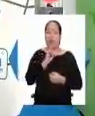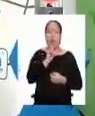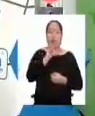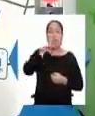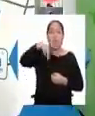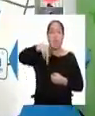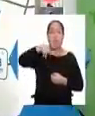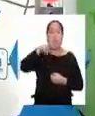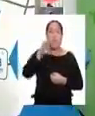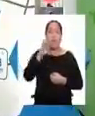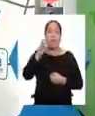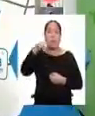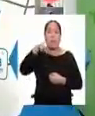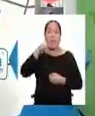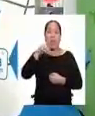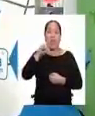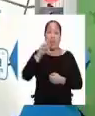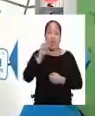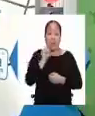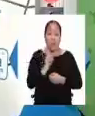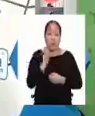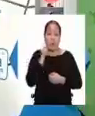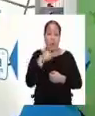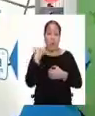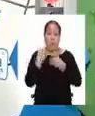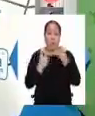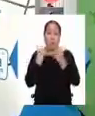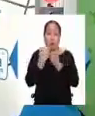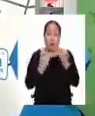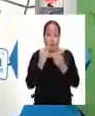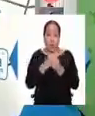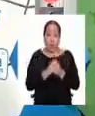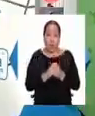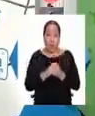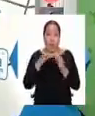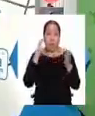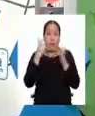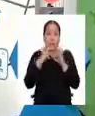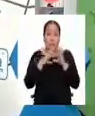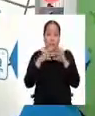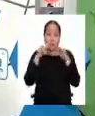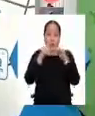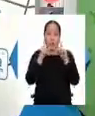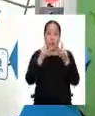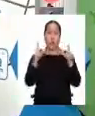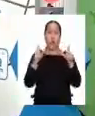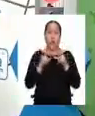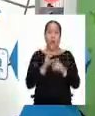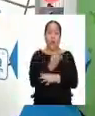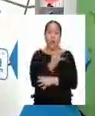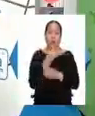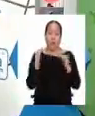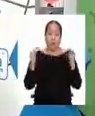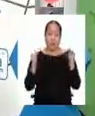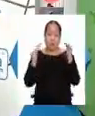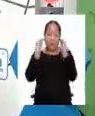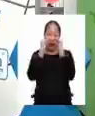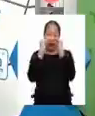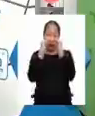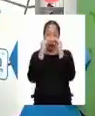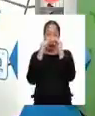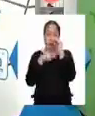el efecto invernadero se llama así porque es un proceso similar a los que se dan en los invernaderos de plantas, pero a